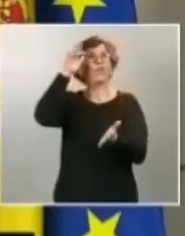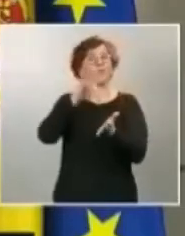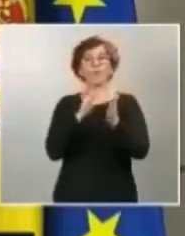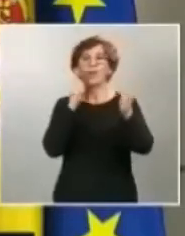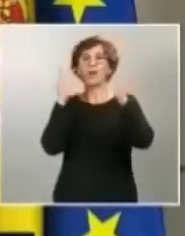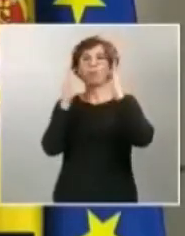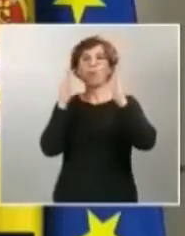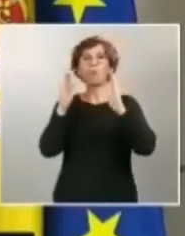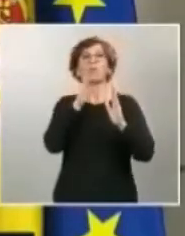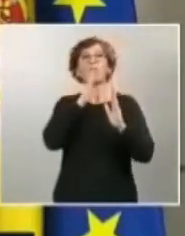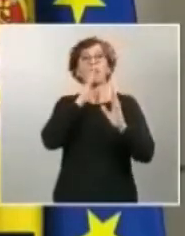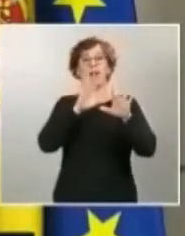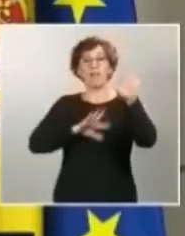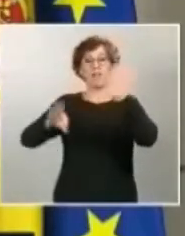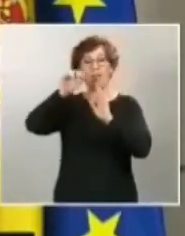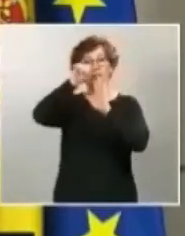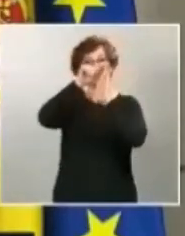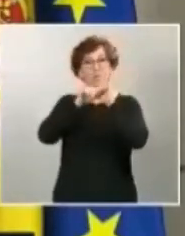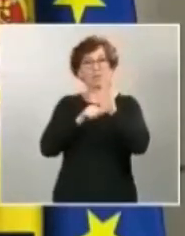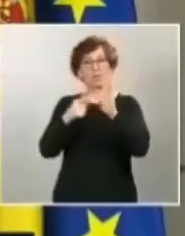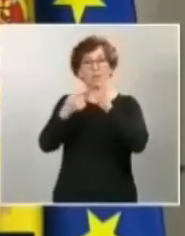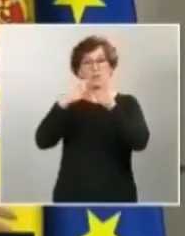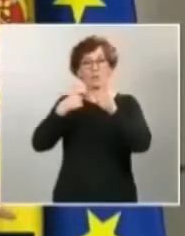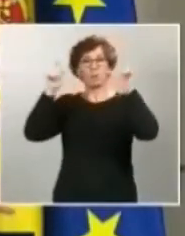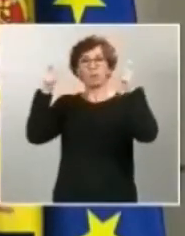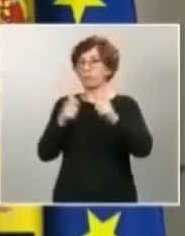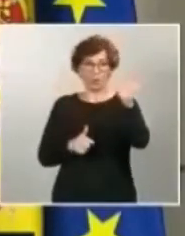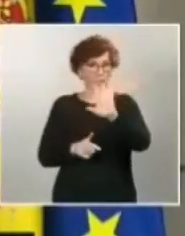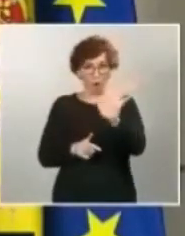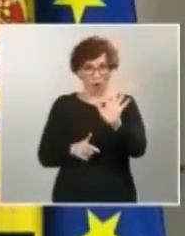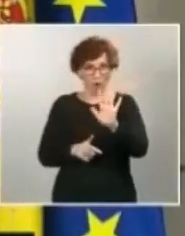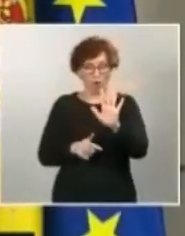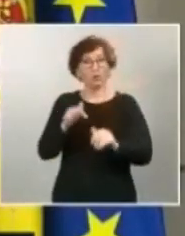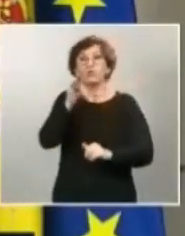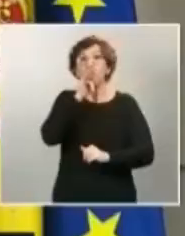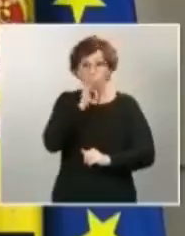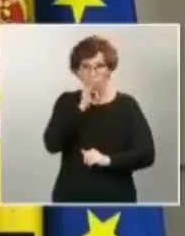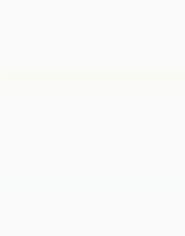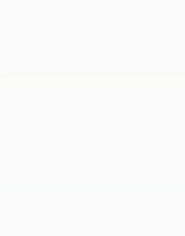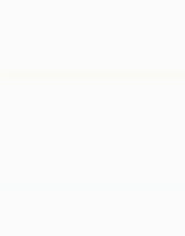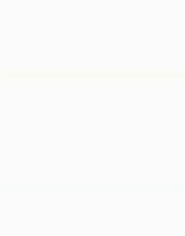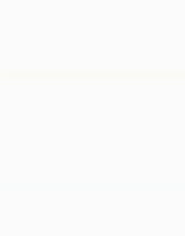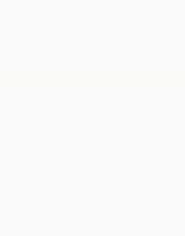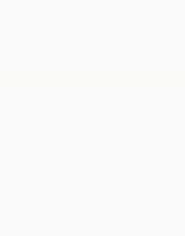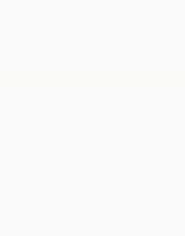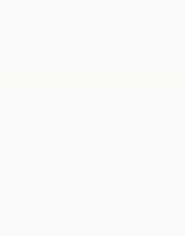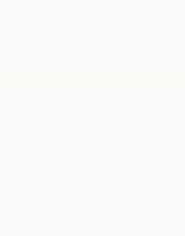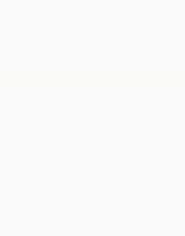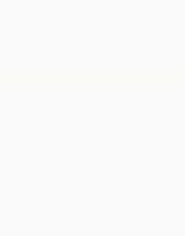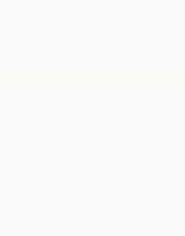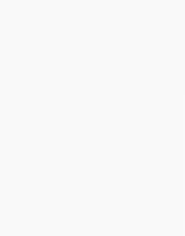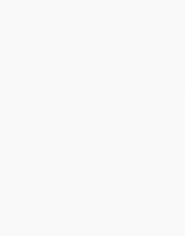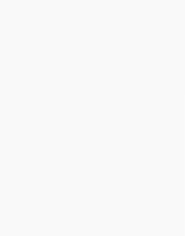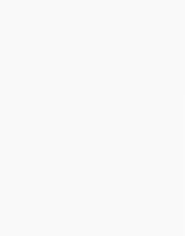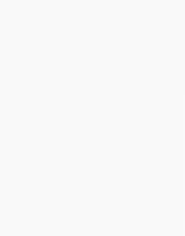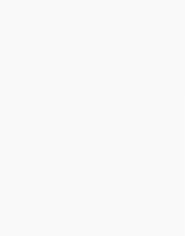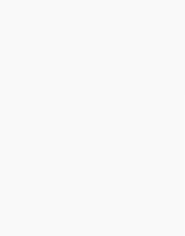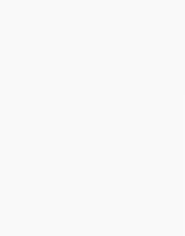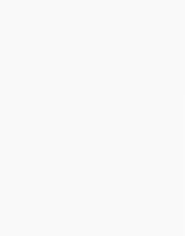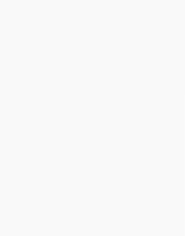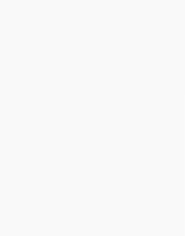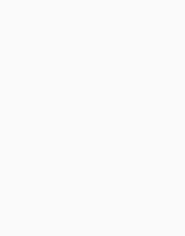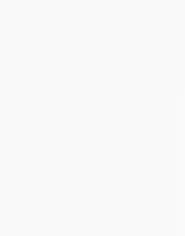España no está en fase de desescalada. El gobierno está preveyendo escenarios de desescalada. El gobierno